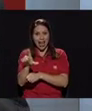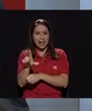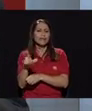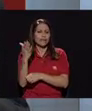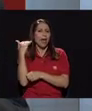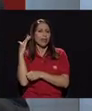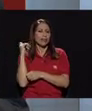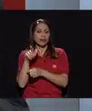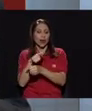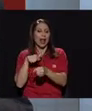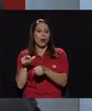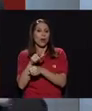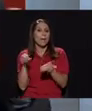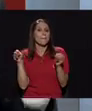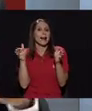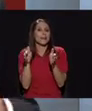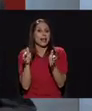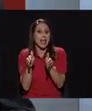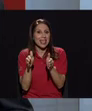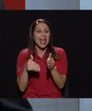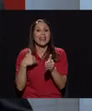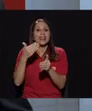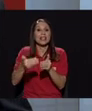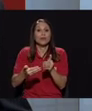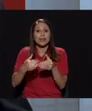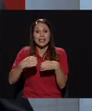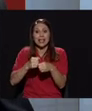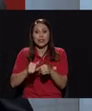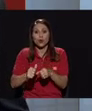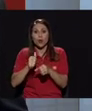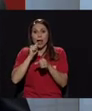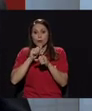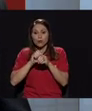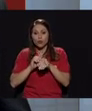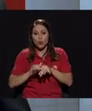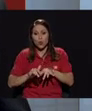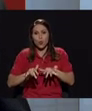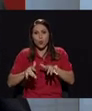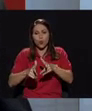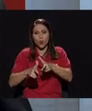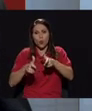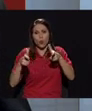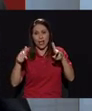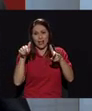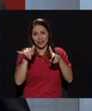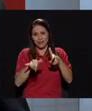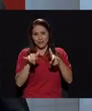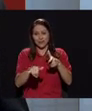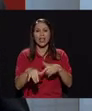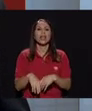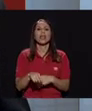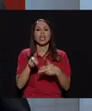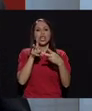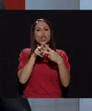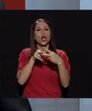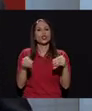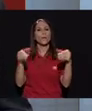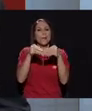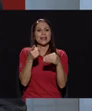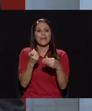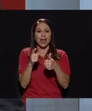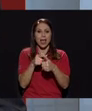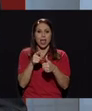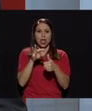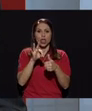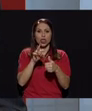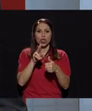laguna más pequeña ahí, después se hizo un espejo de agua mucho más grande y, y consta en este humedal. Y dos más, las